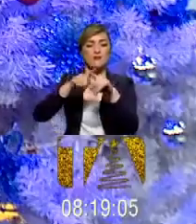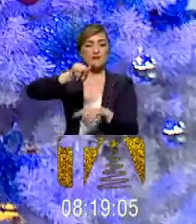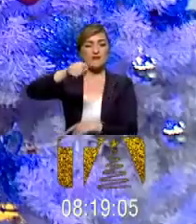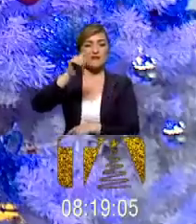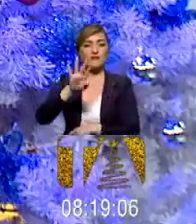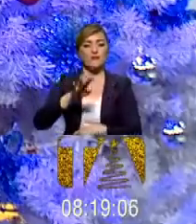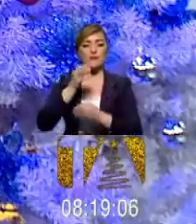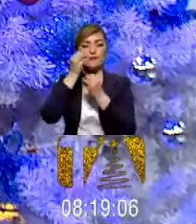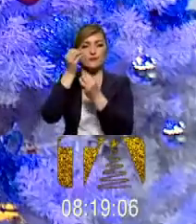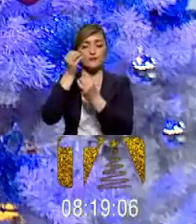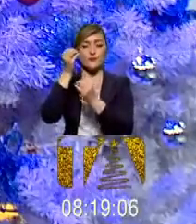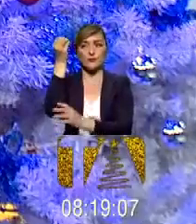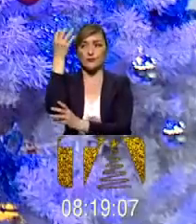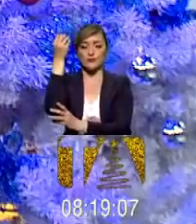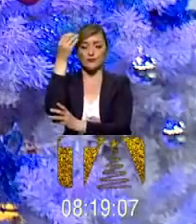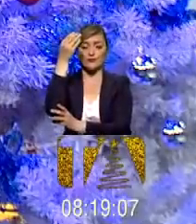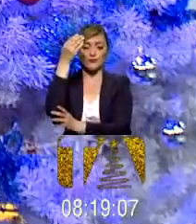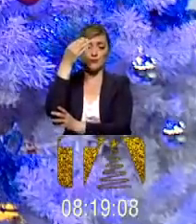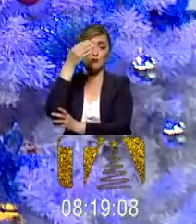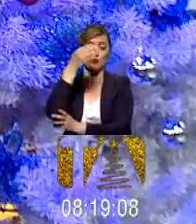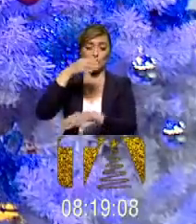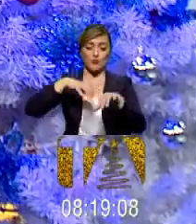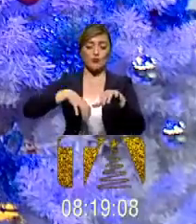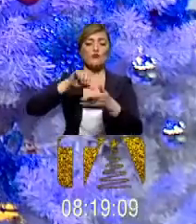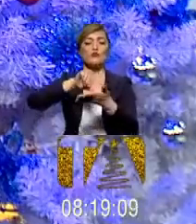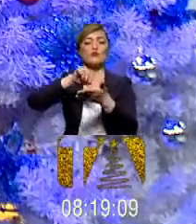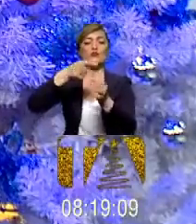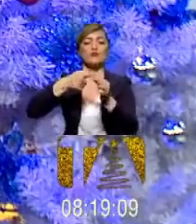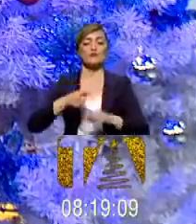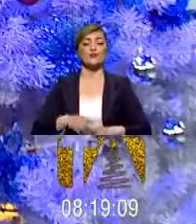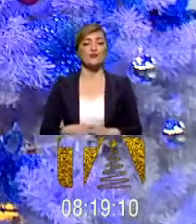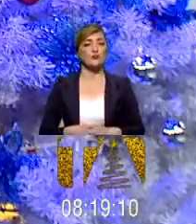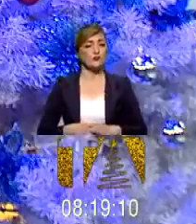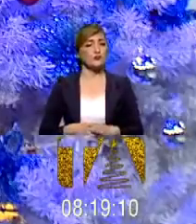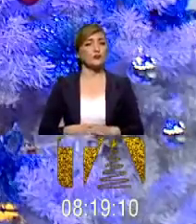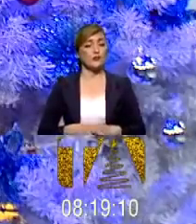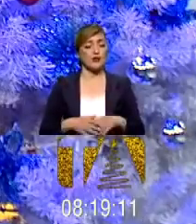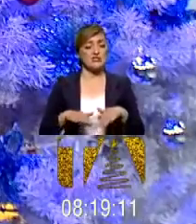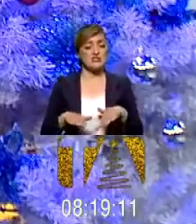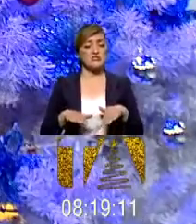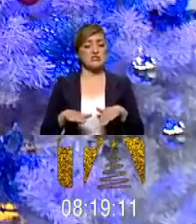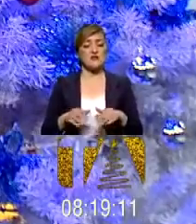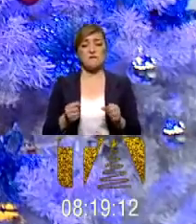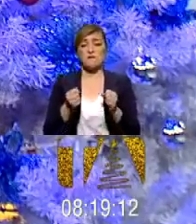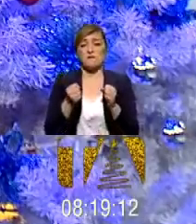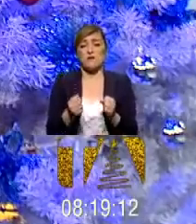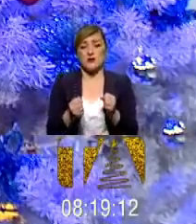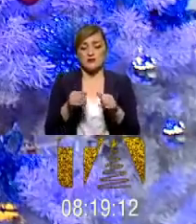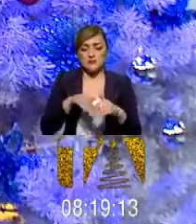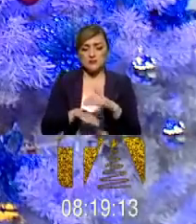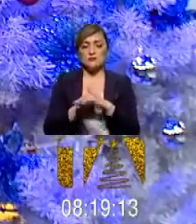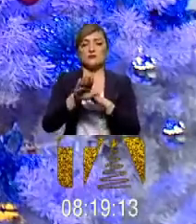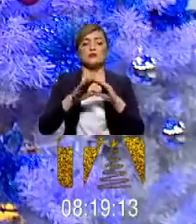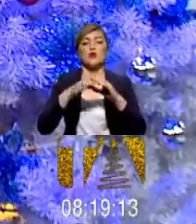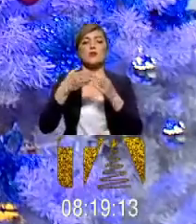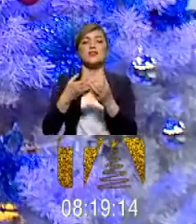que un poste está a punto de caer en una parroquia rural de la ciudad de Quito. Además, hay gran congestión vehicular en un tramo del ingreso al